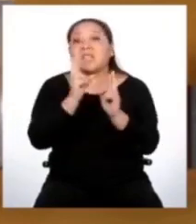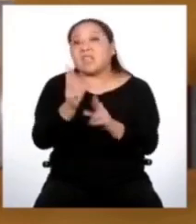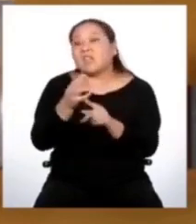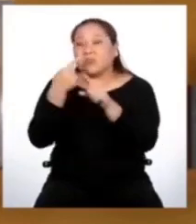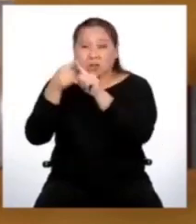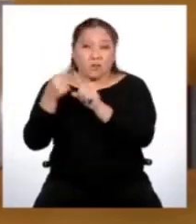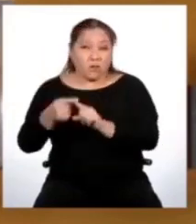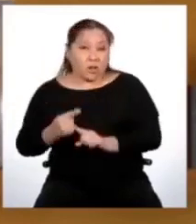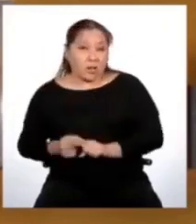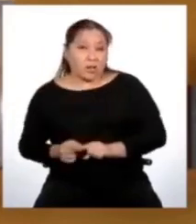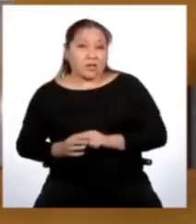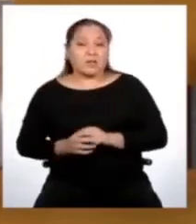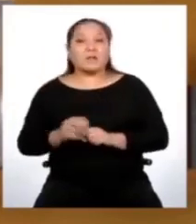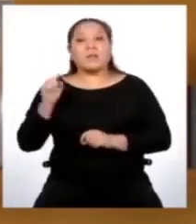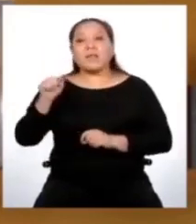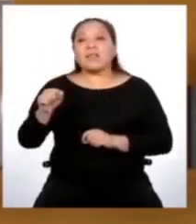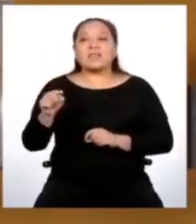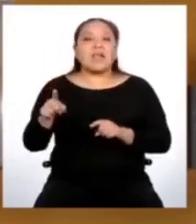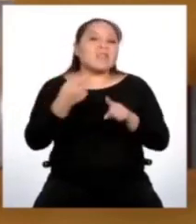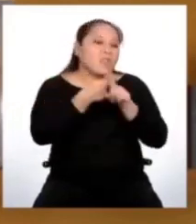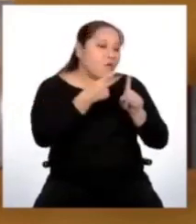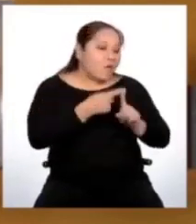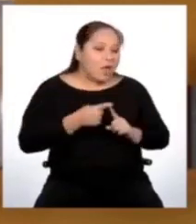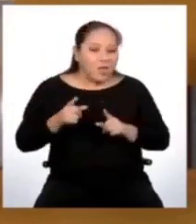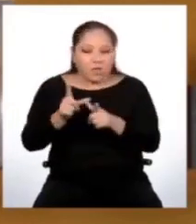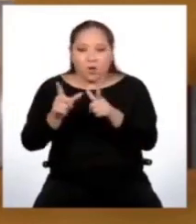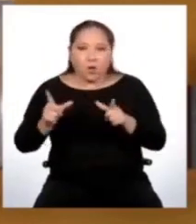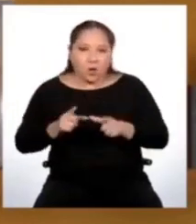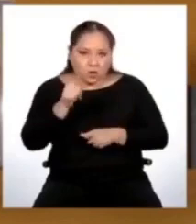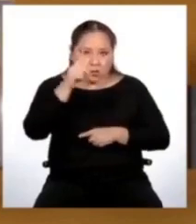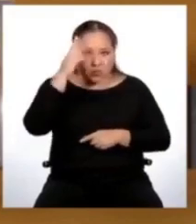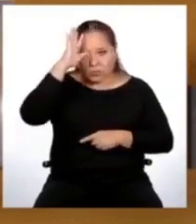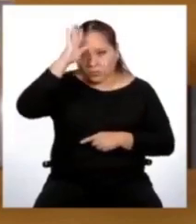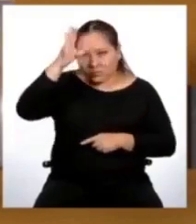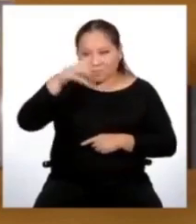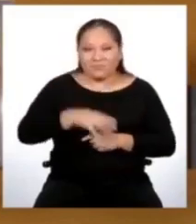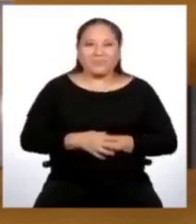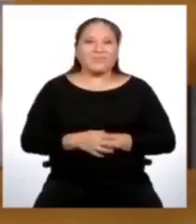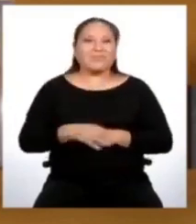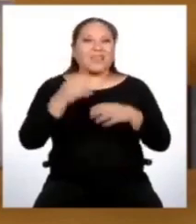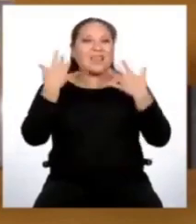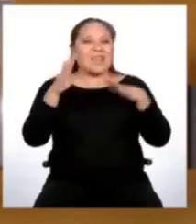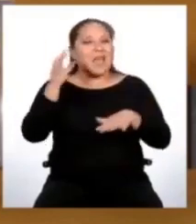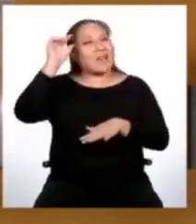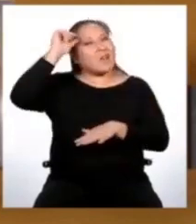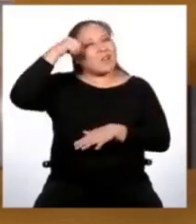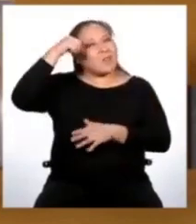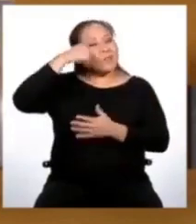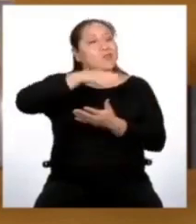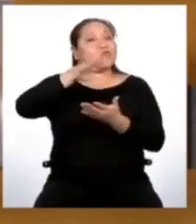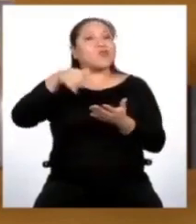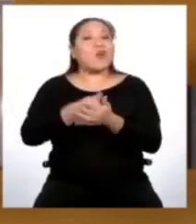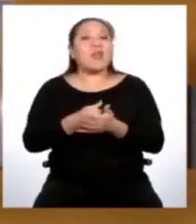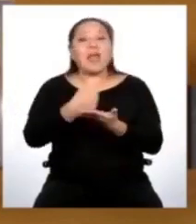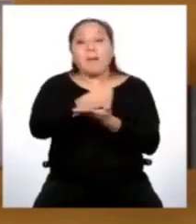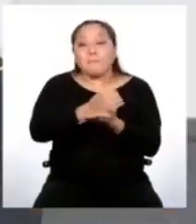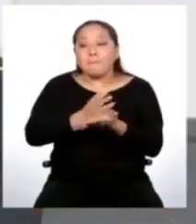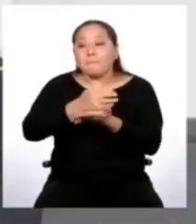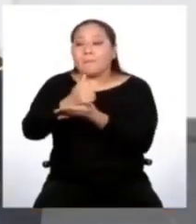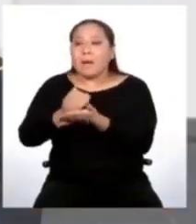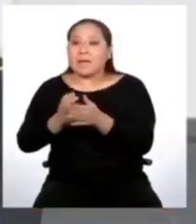etc. Y así con todos los espacios que queramos crear. Ahora sí, ya hemos recordado todos los elementos